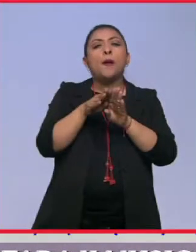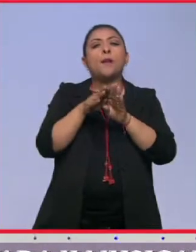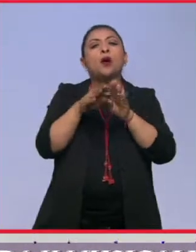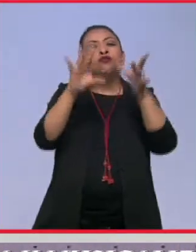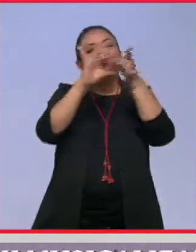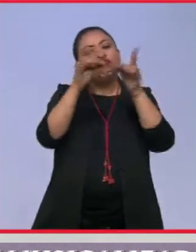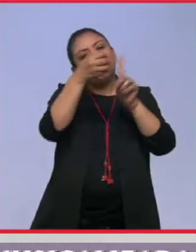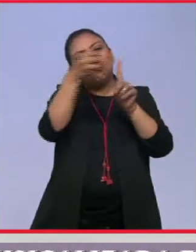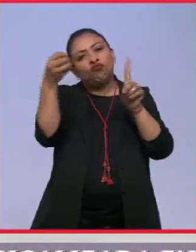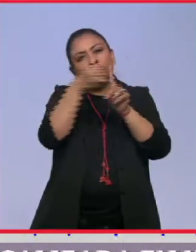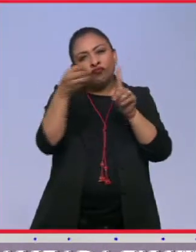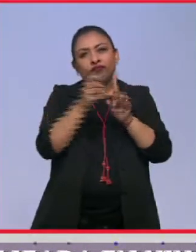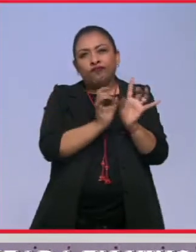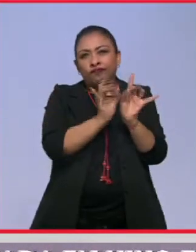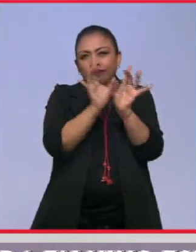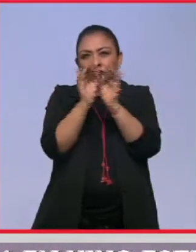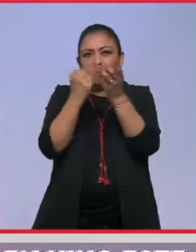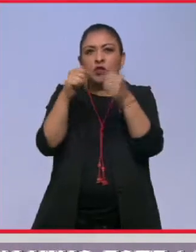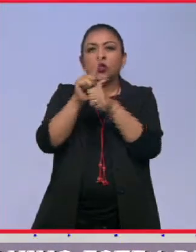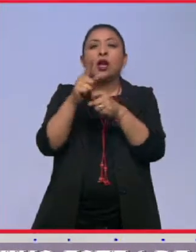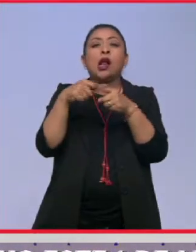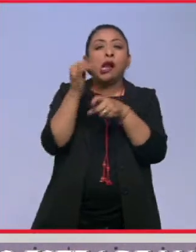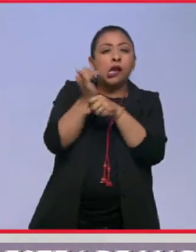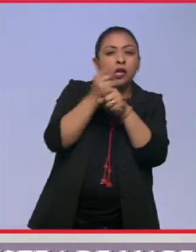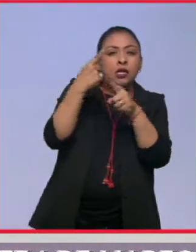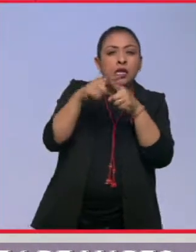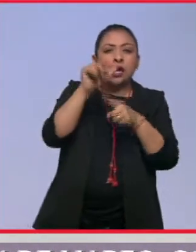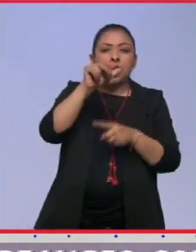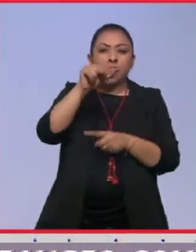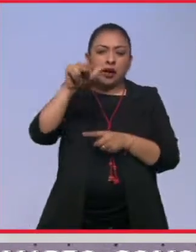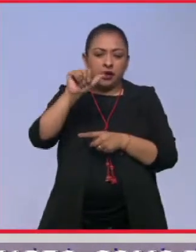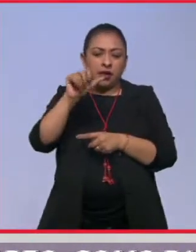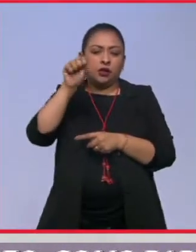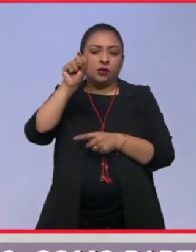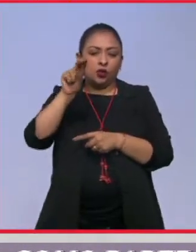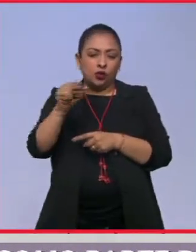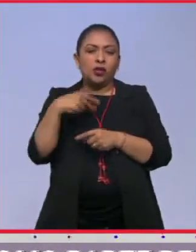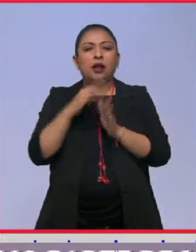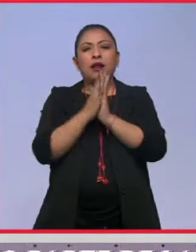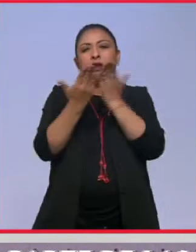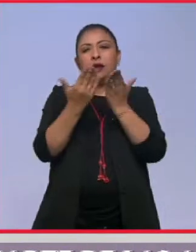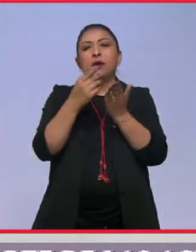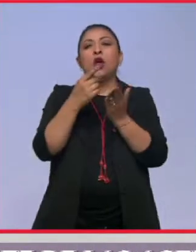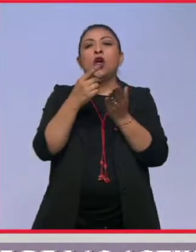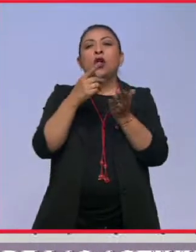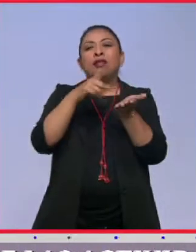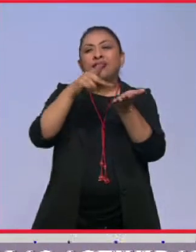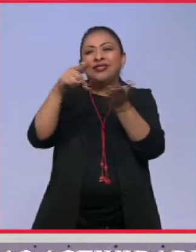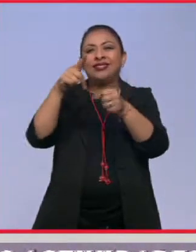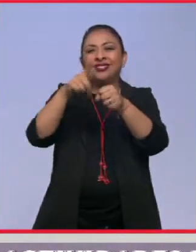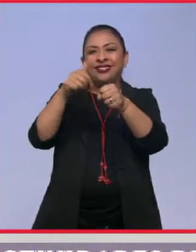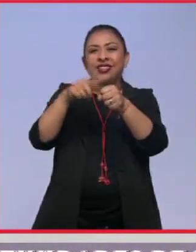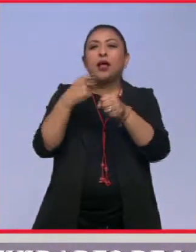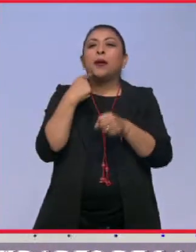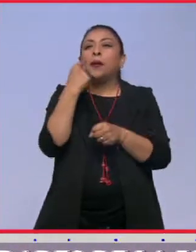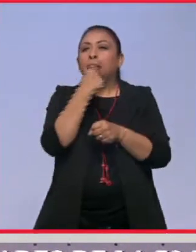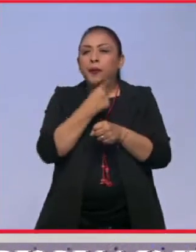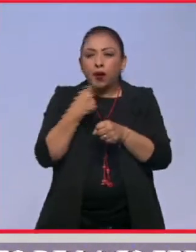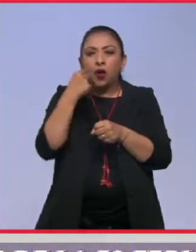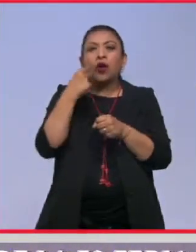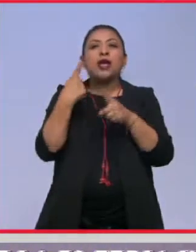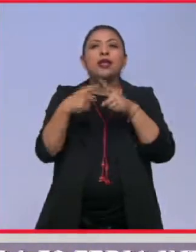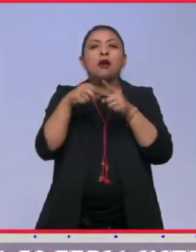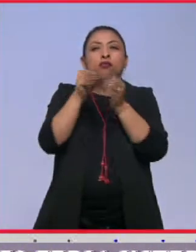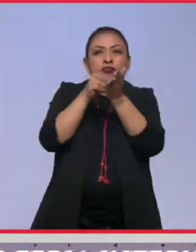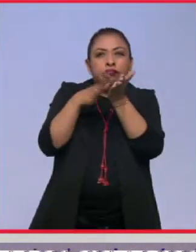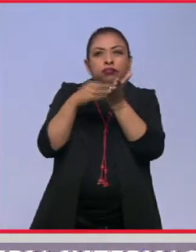sociales. Todo esto fue estudiado por Ana Susi para el libro Con tinta en la boca, la fotografía documental de Antonio Turok.